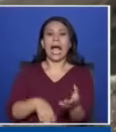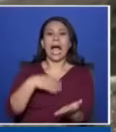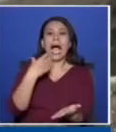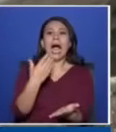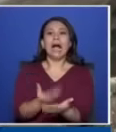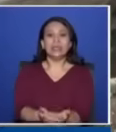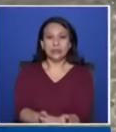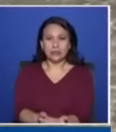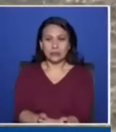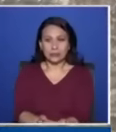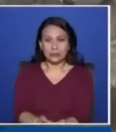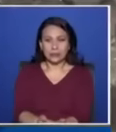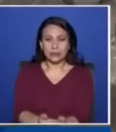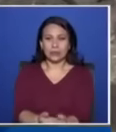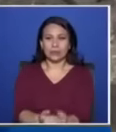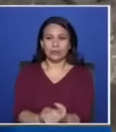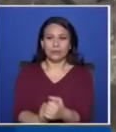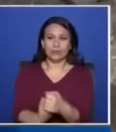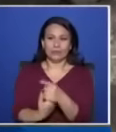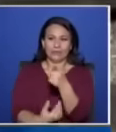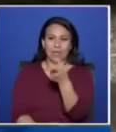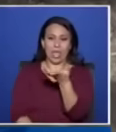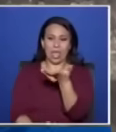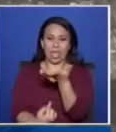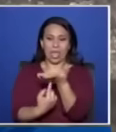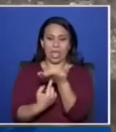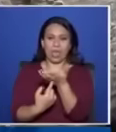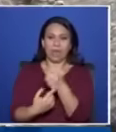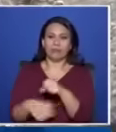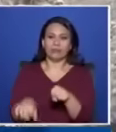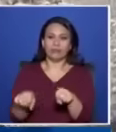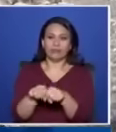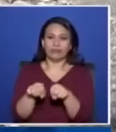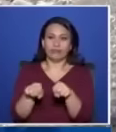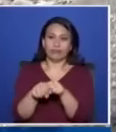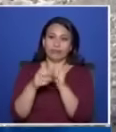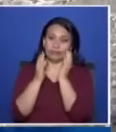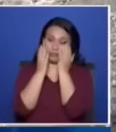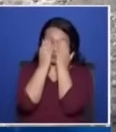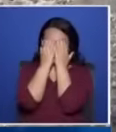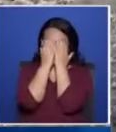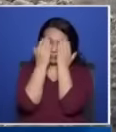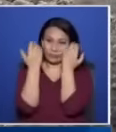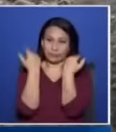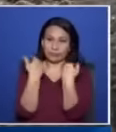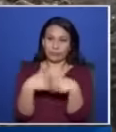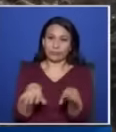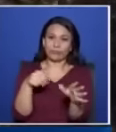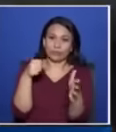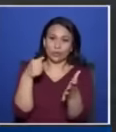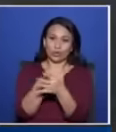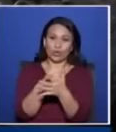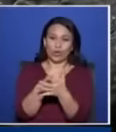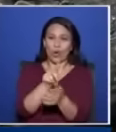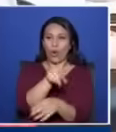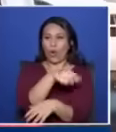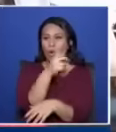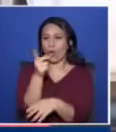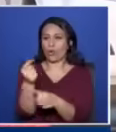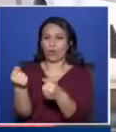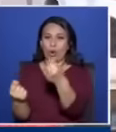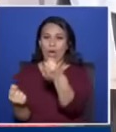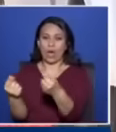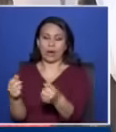accidente por ahí debido a que alguien, por esquivar estos baches, pues fue chocándose contra otro